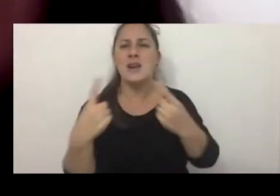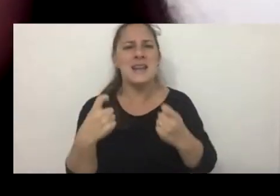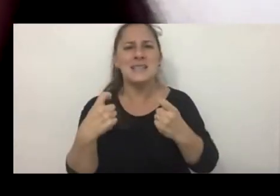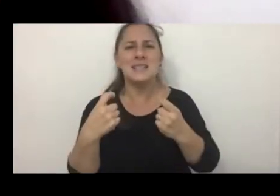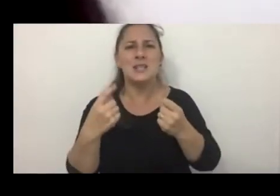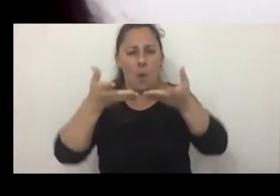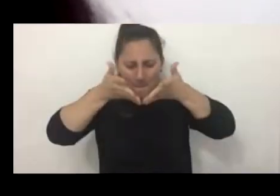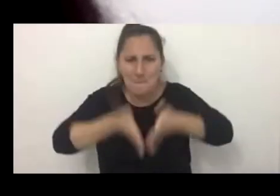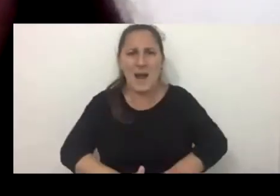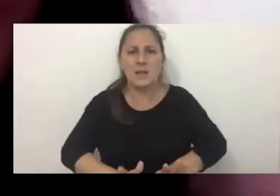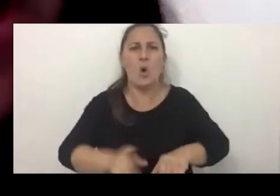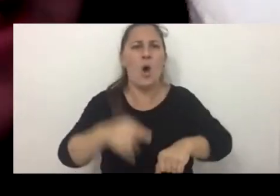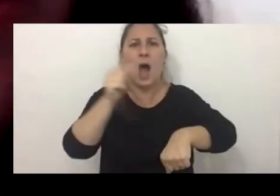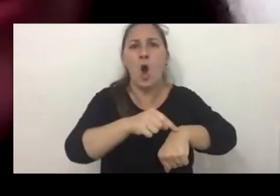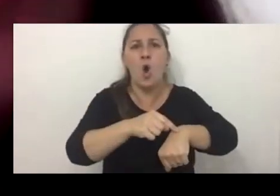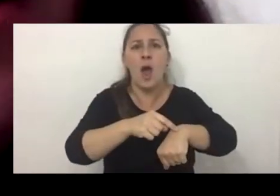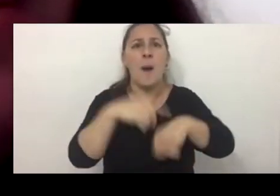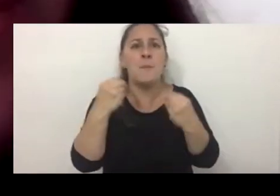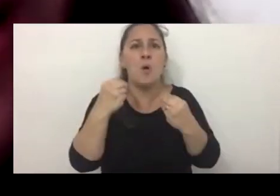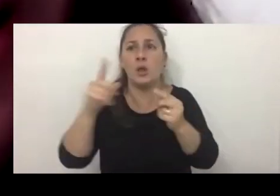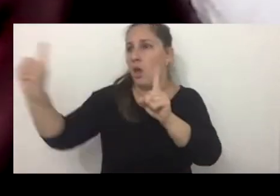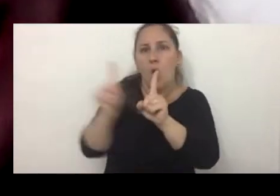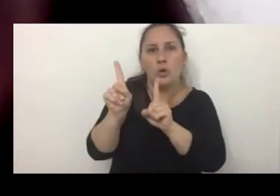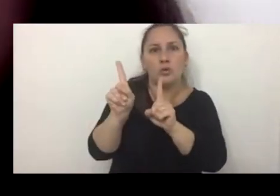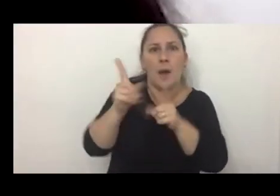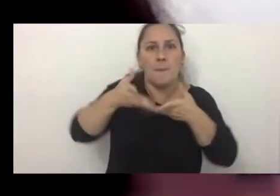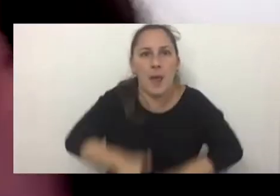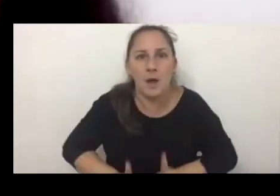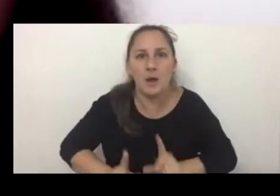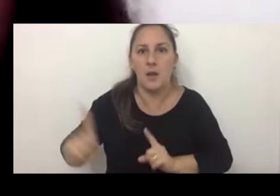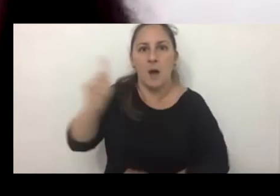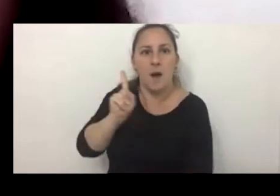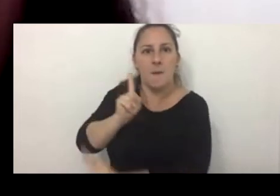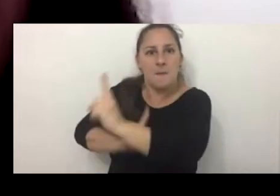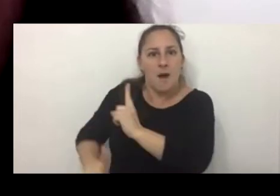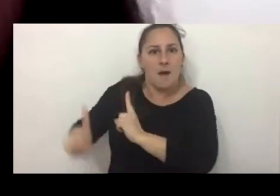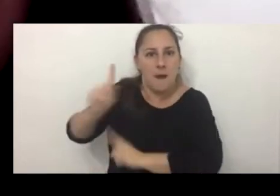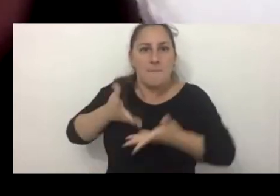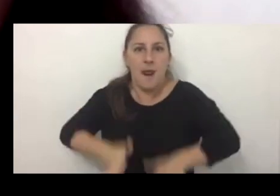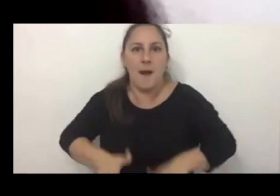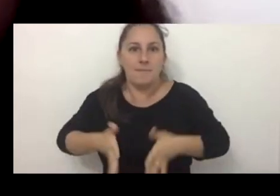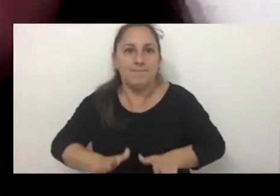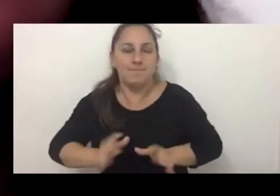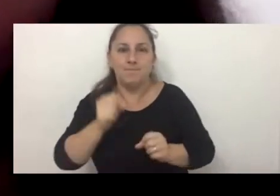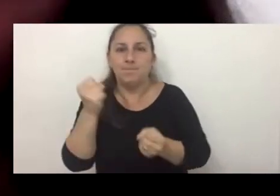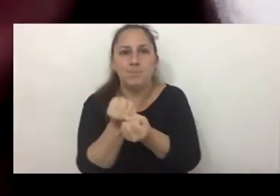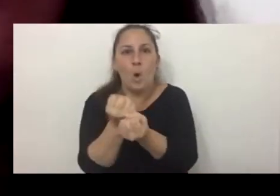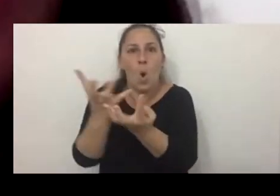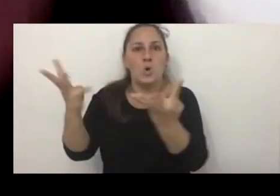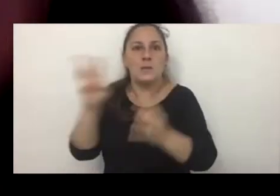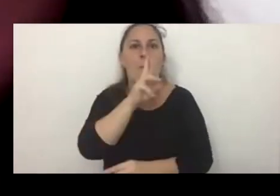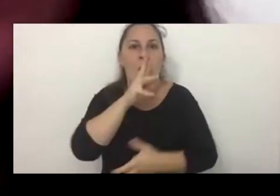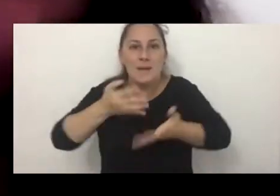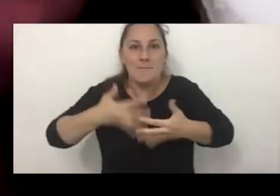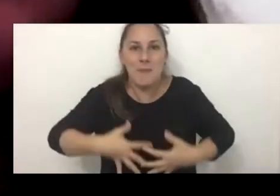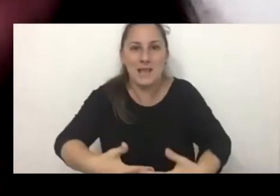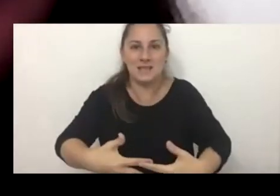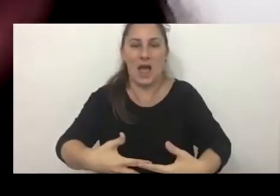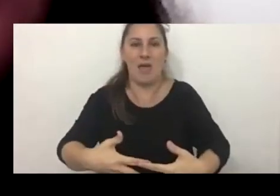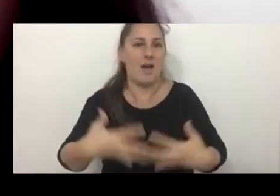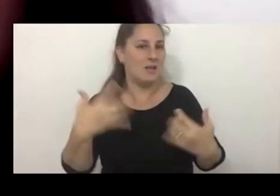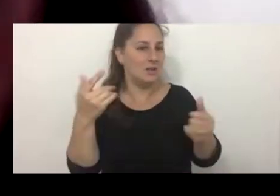los tiempos en beneficio propio, que puede tener que ver muchas veces en el ámbito público, que uno dice, bueno, el ámbito